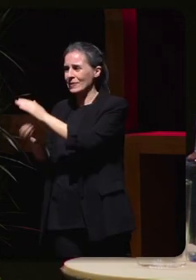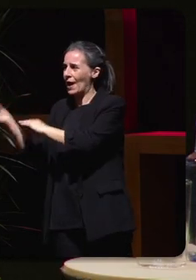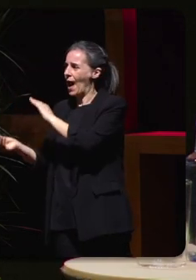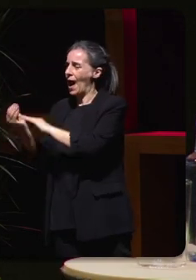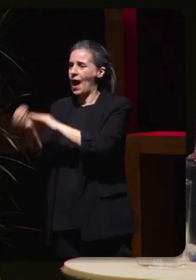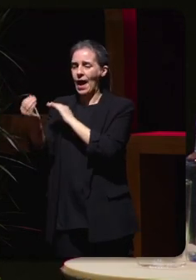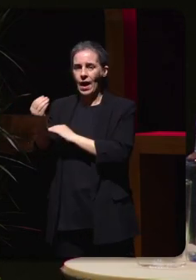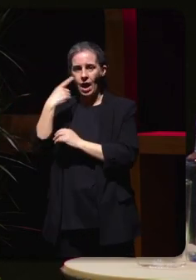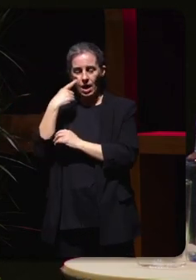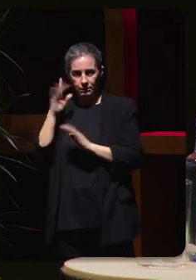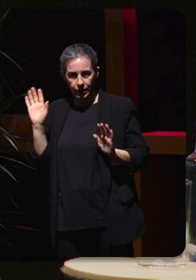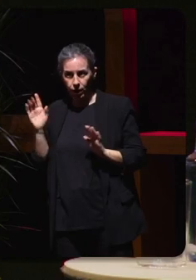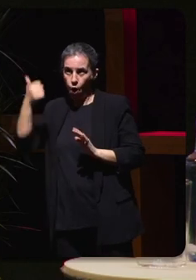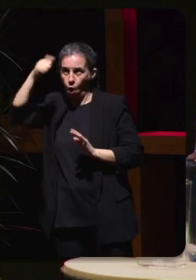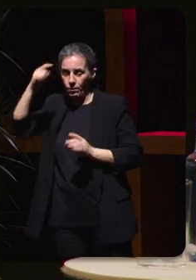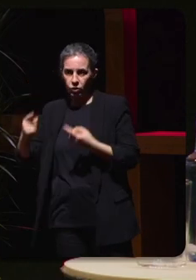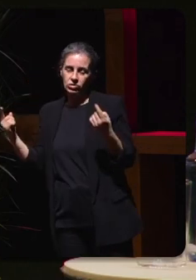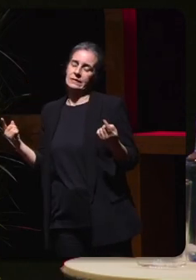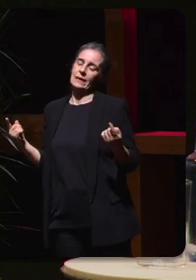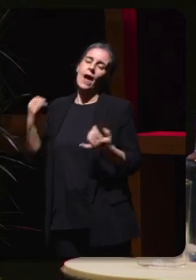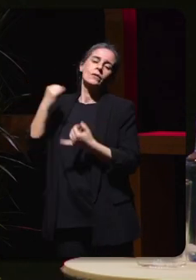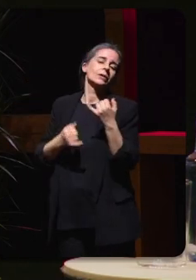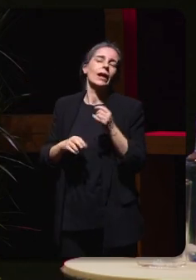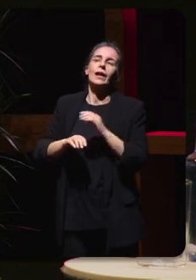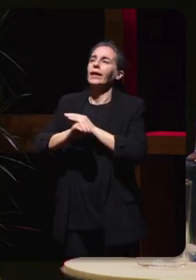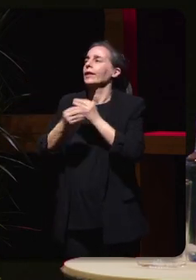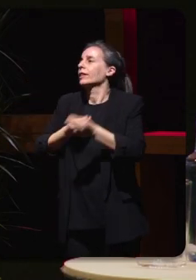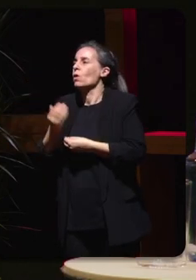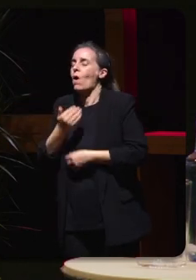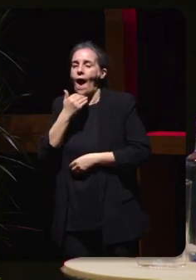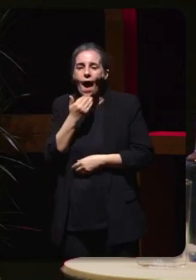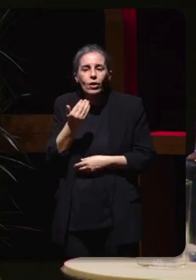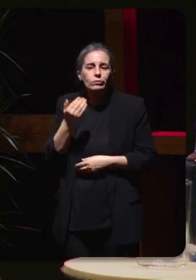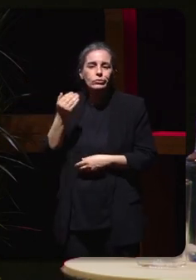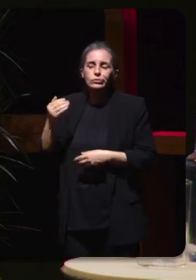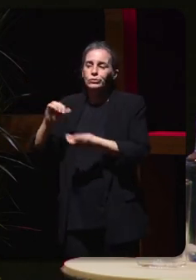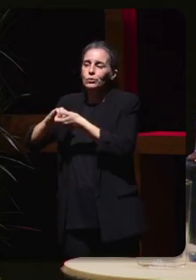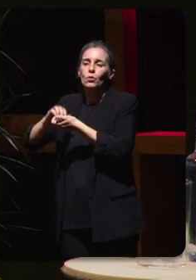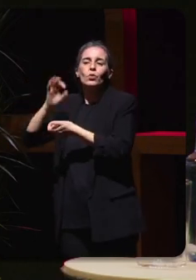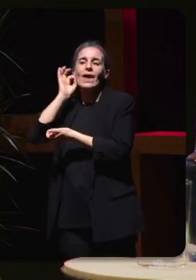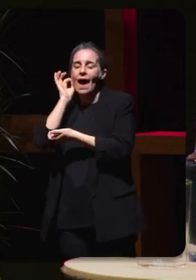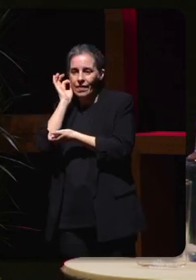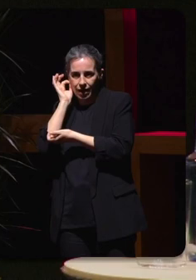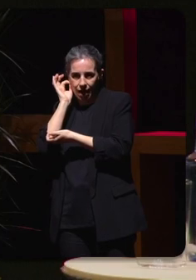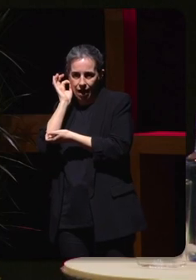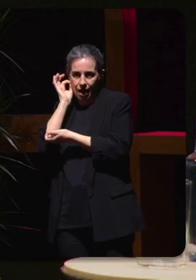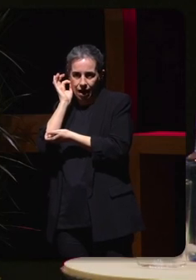rocambolesca que por arte de magia, no sé, por un espíritu santo japonés, pues la cuñada del emperador, o sea, la mujer del